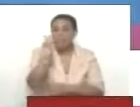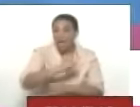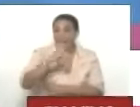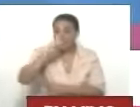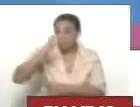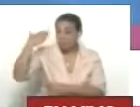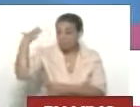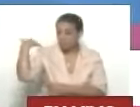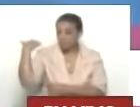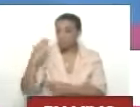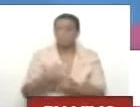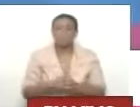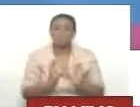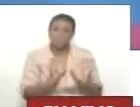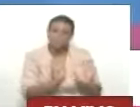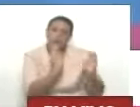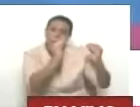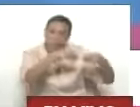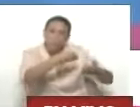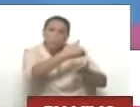marco